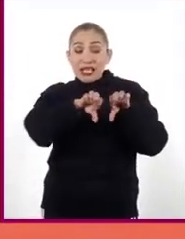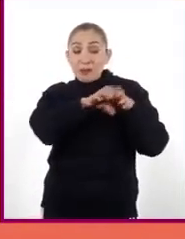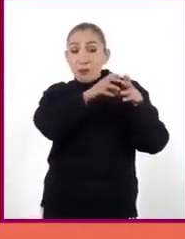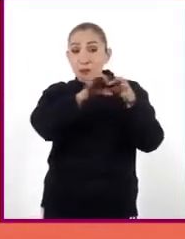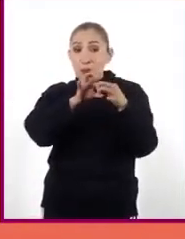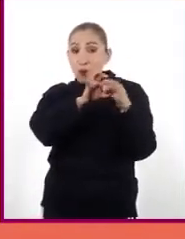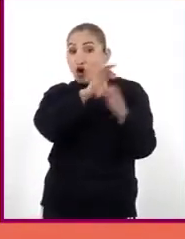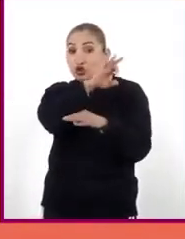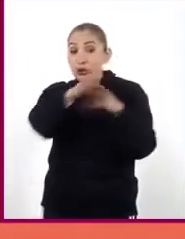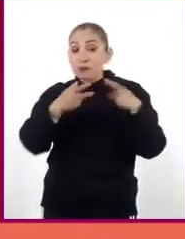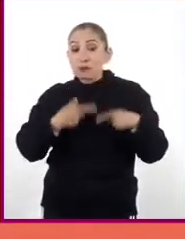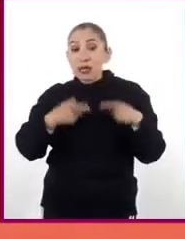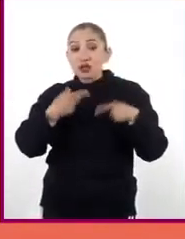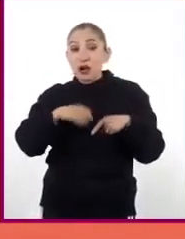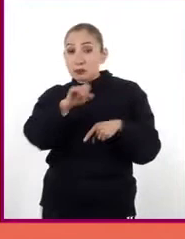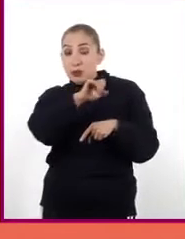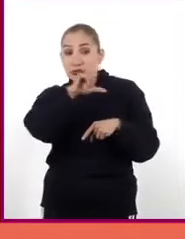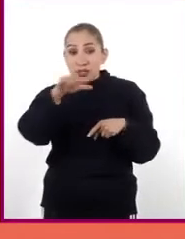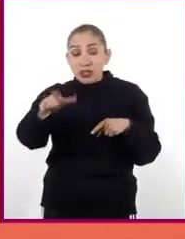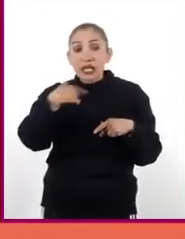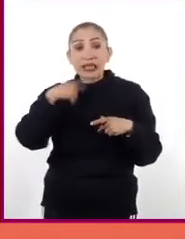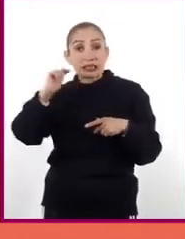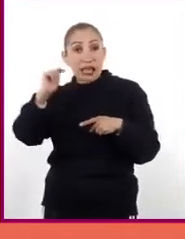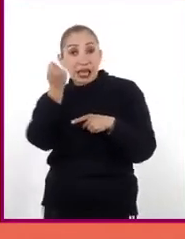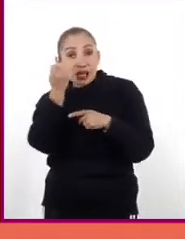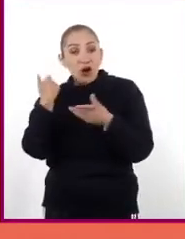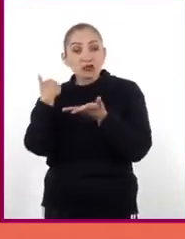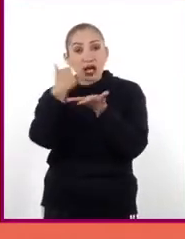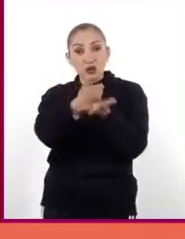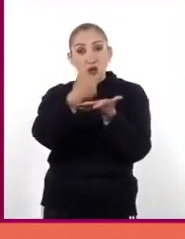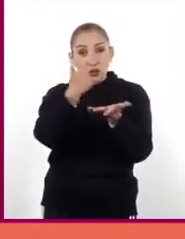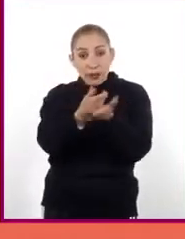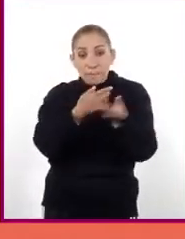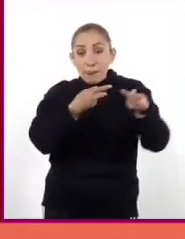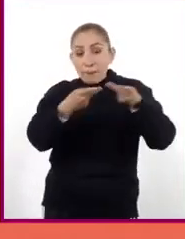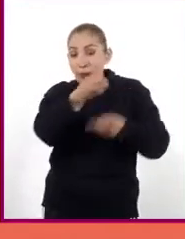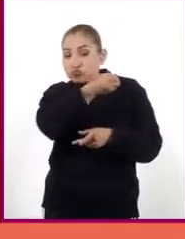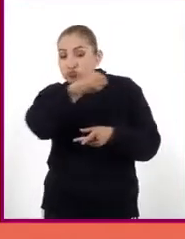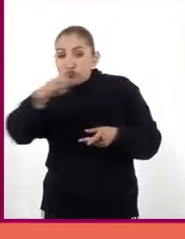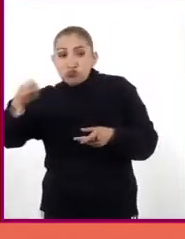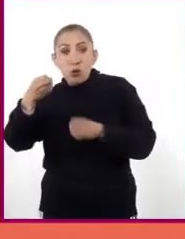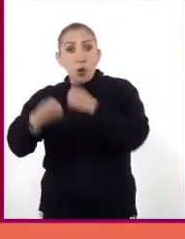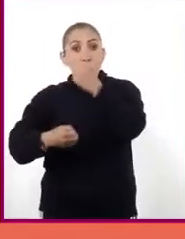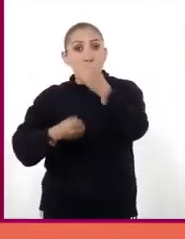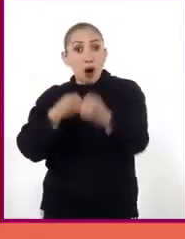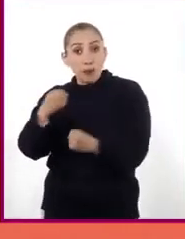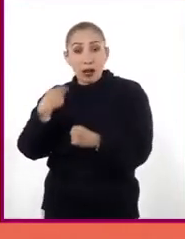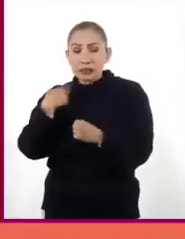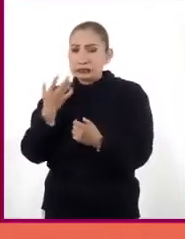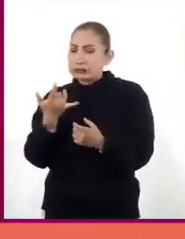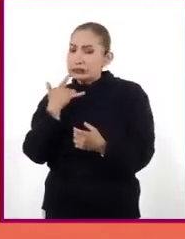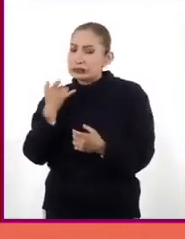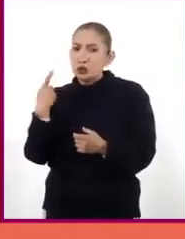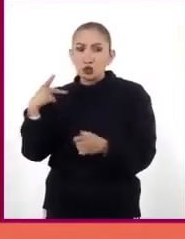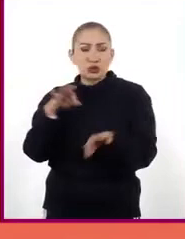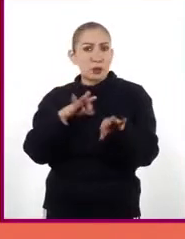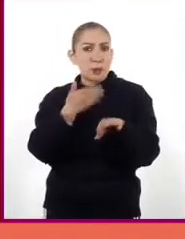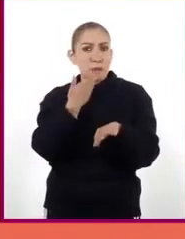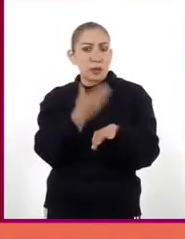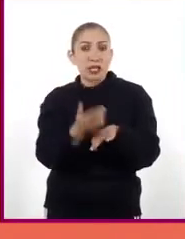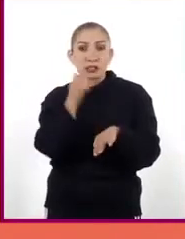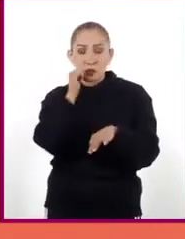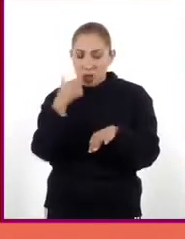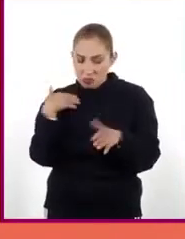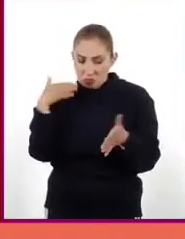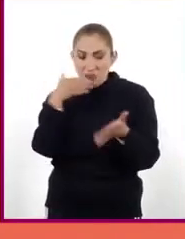colaborativo. Todos los artistas profesionales y técnicos que intervienen en una puesta en escena ponen lo mejor de sí y están